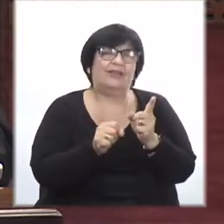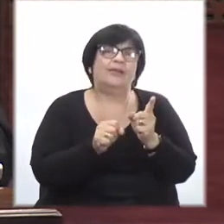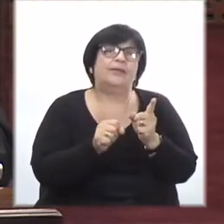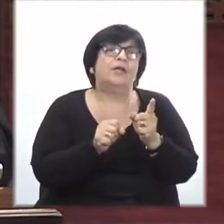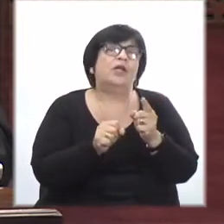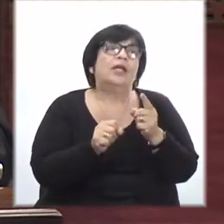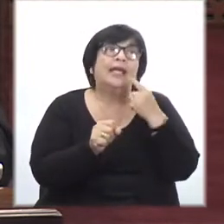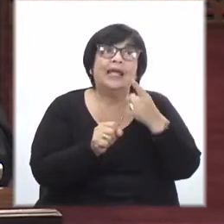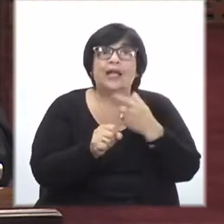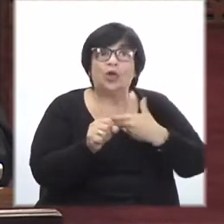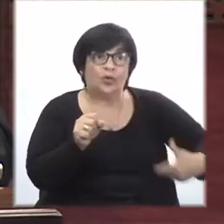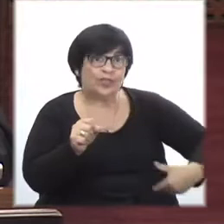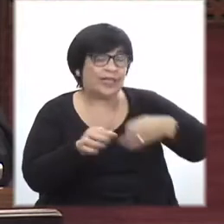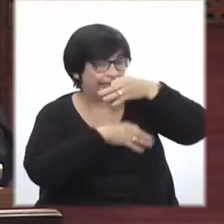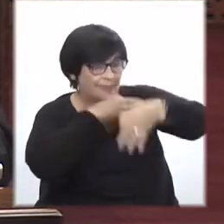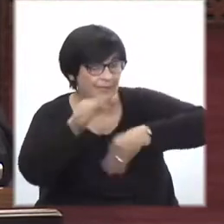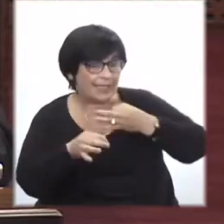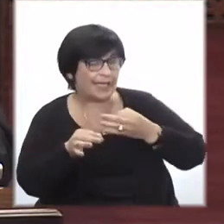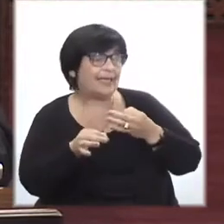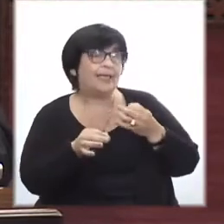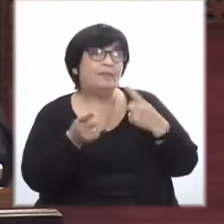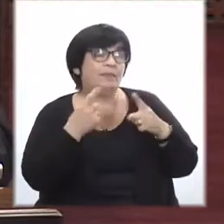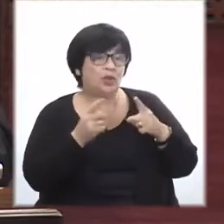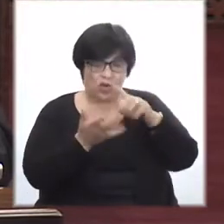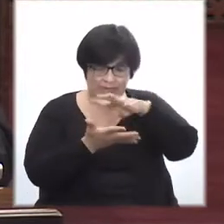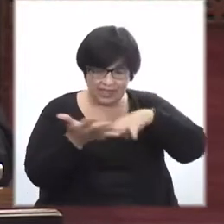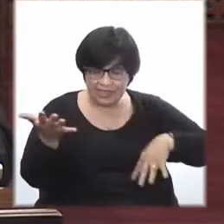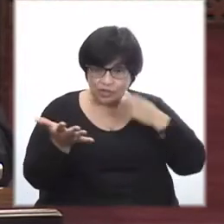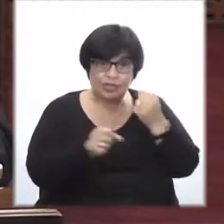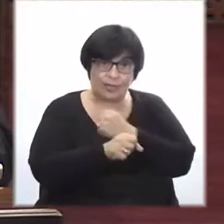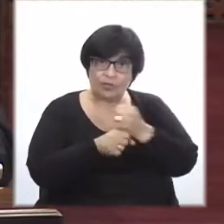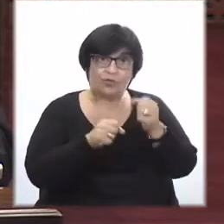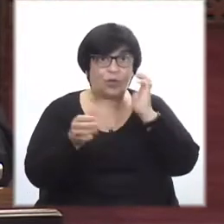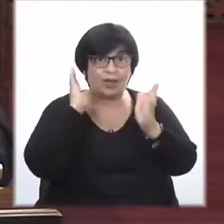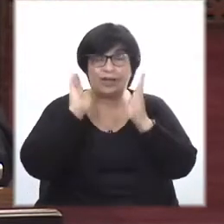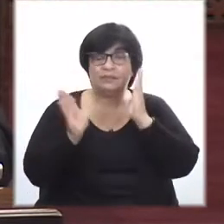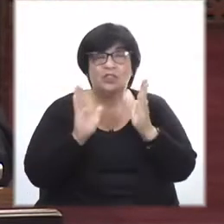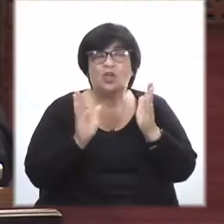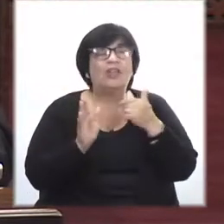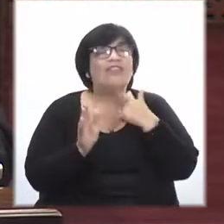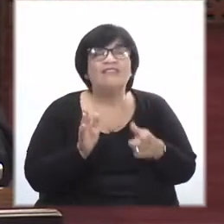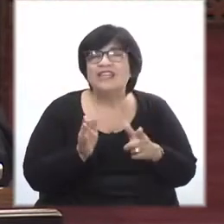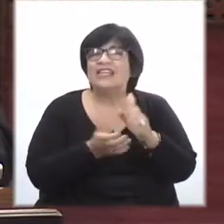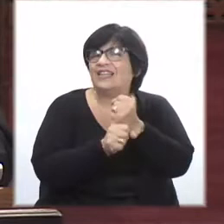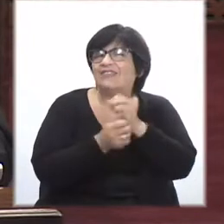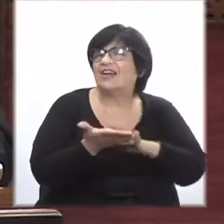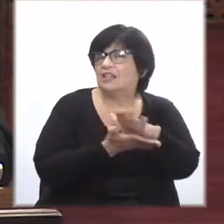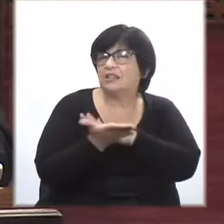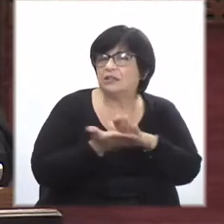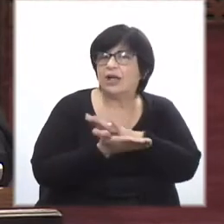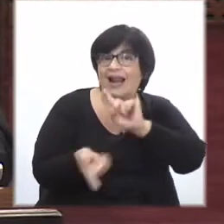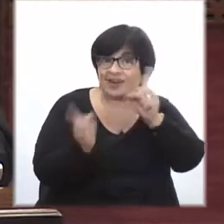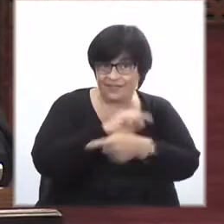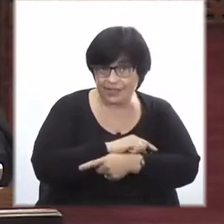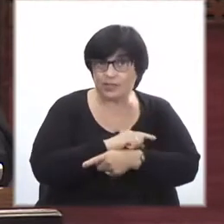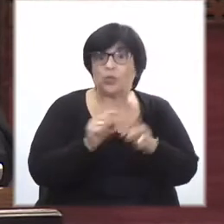Poder Ejecutivo, el texto aprobado por el Poder Legislativo no vulnera el derecho de propiedad, la libertad y el trabajo de nadie, sino que por el contrario protege las